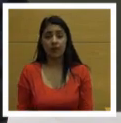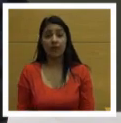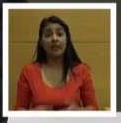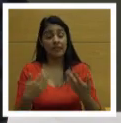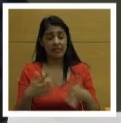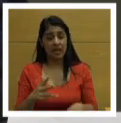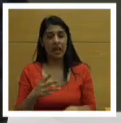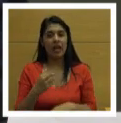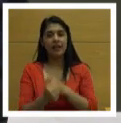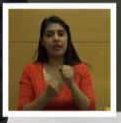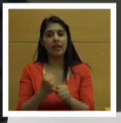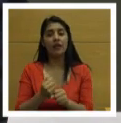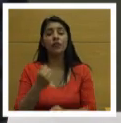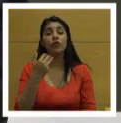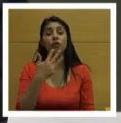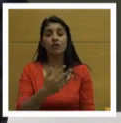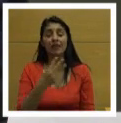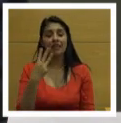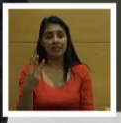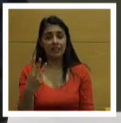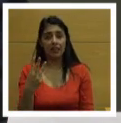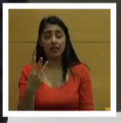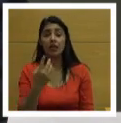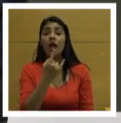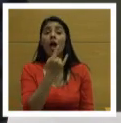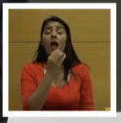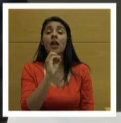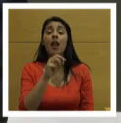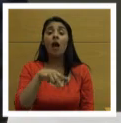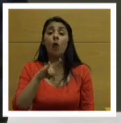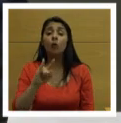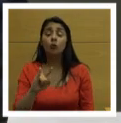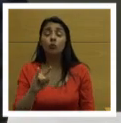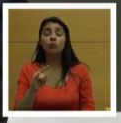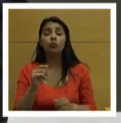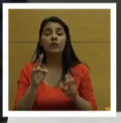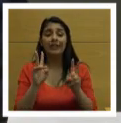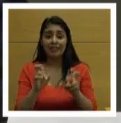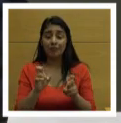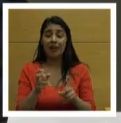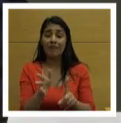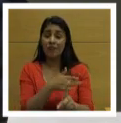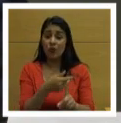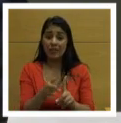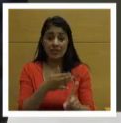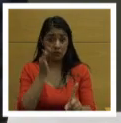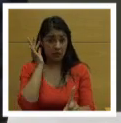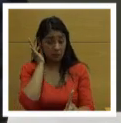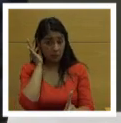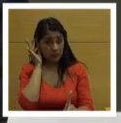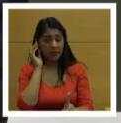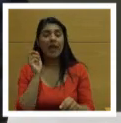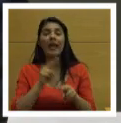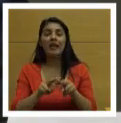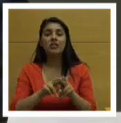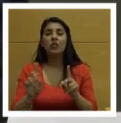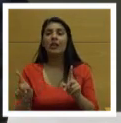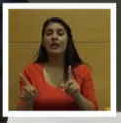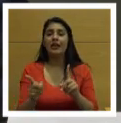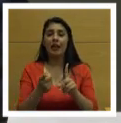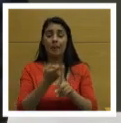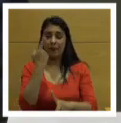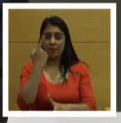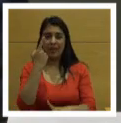año 93, la Declaración de Naciones Unidas sobre Eliminación de Violencia contra la Mujer ofreció la primera